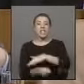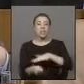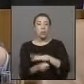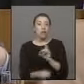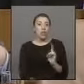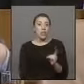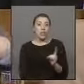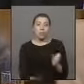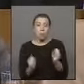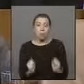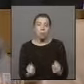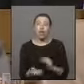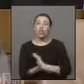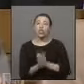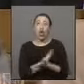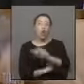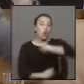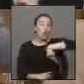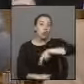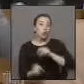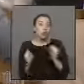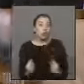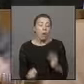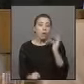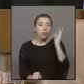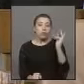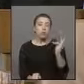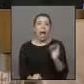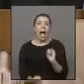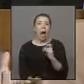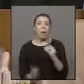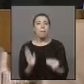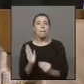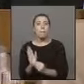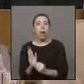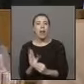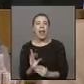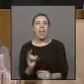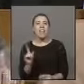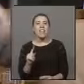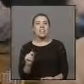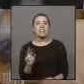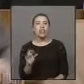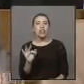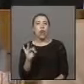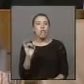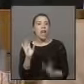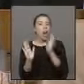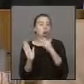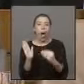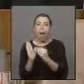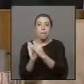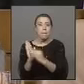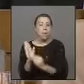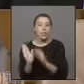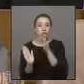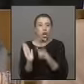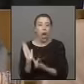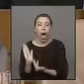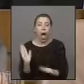discapacidad. Todos nosotros. Que el auge contemple la distrofia. No están contempladas las distrofias.